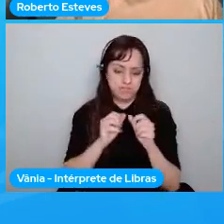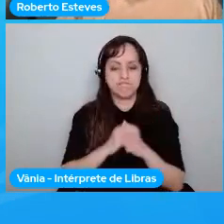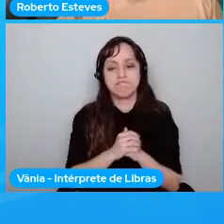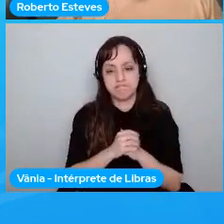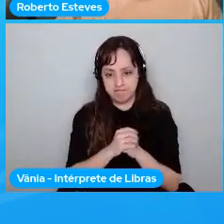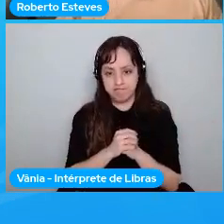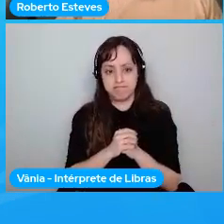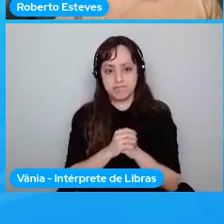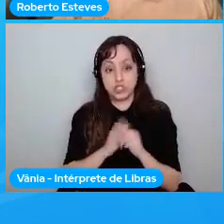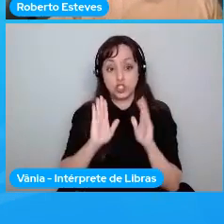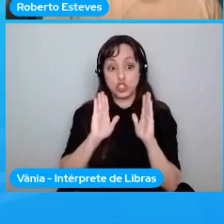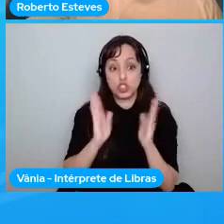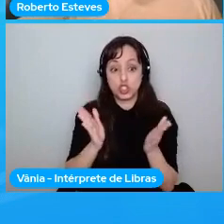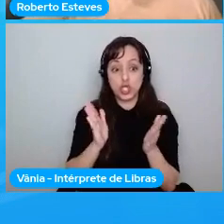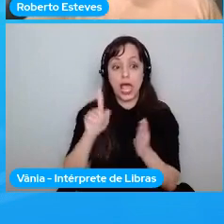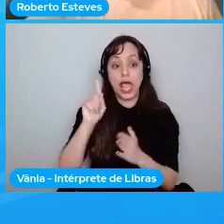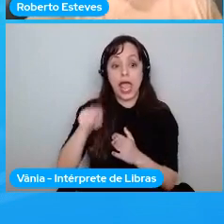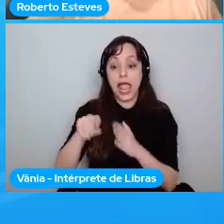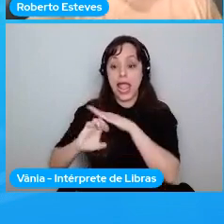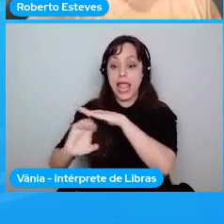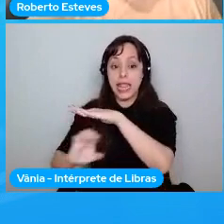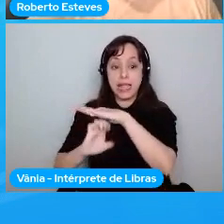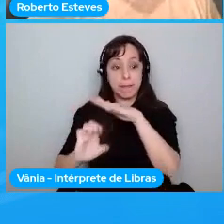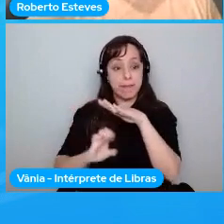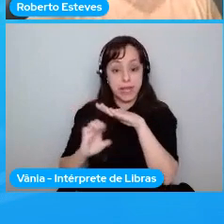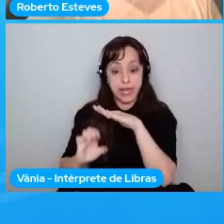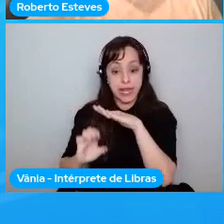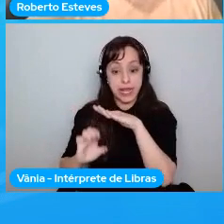Nos vamos a concentrar ahora en analizar...